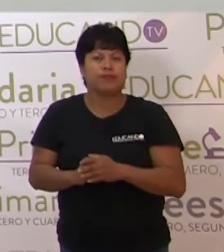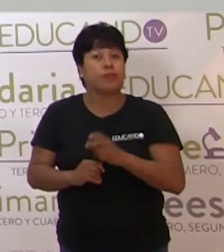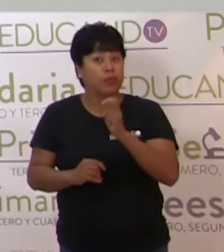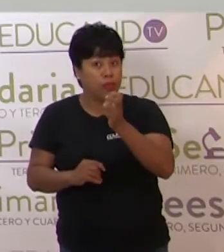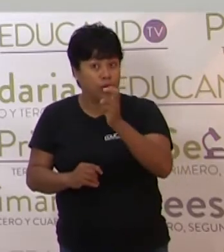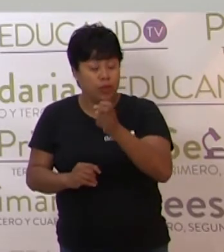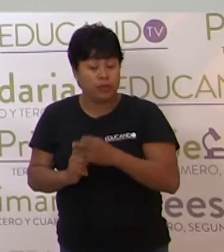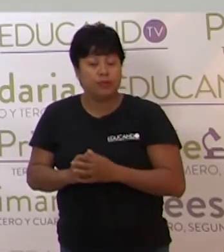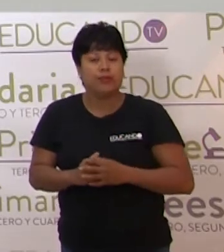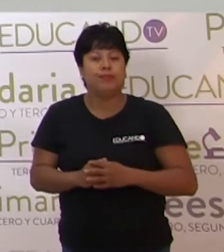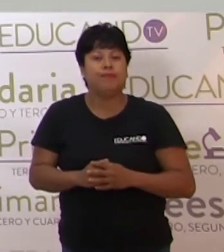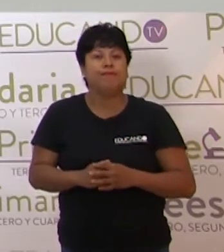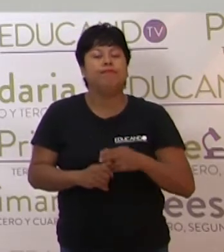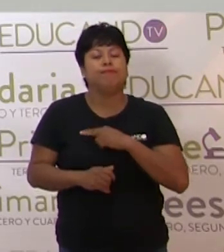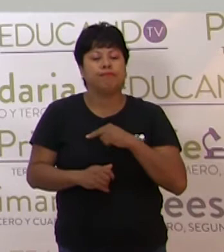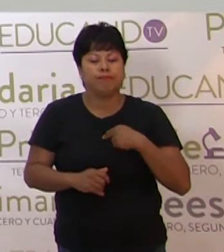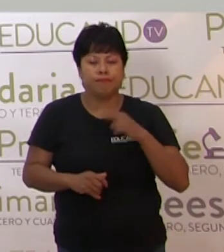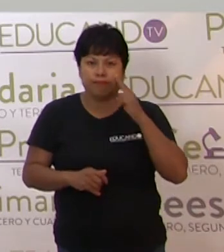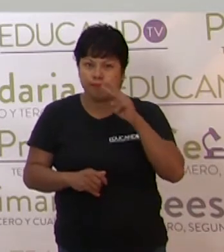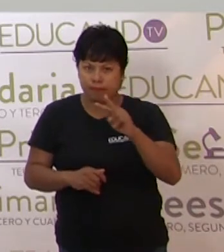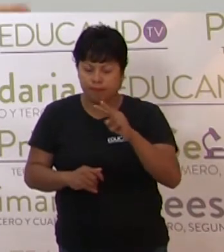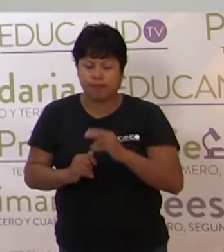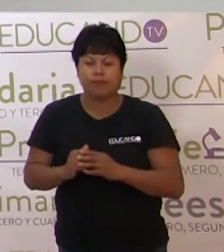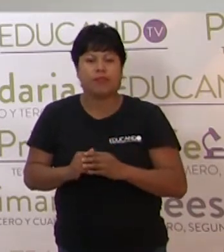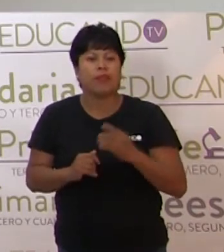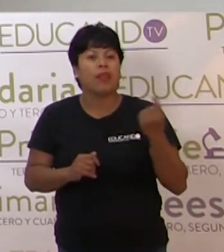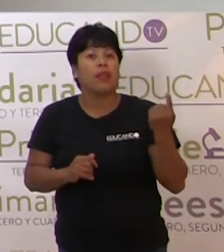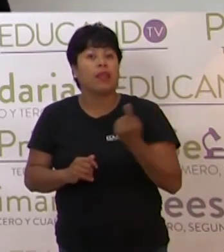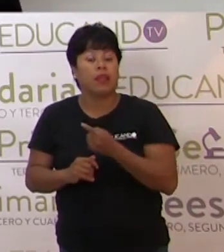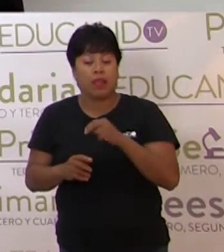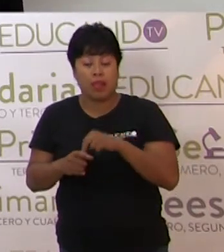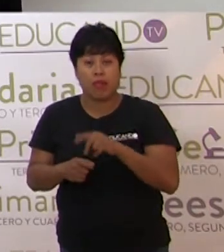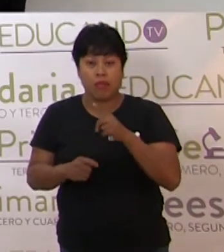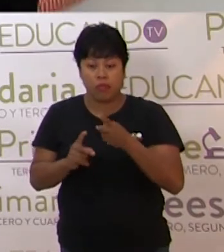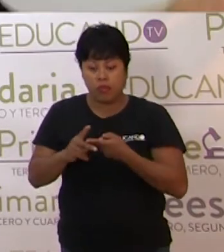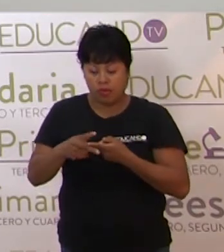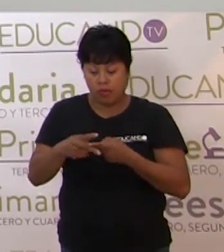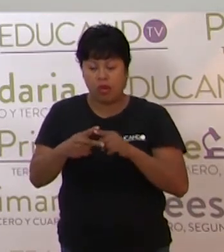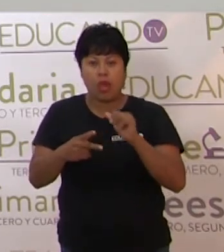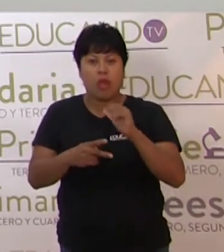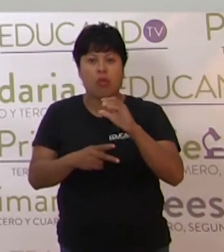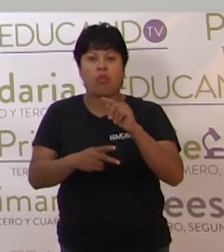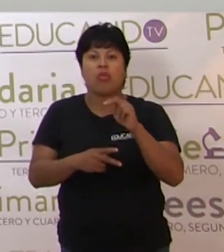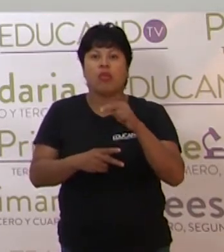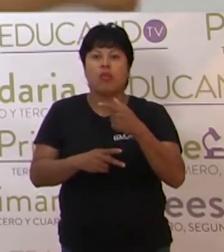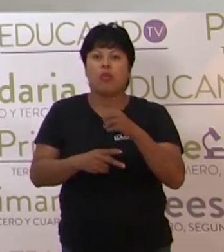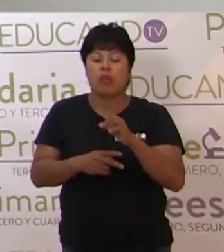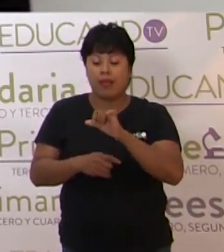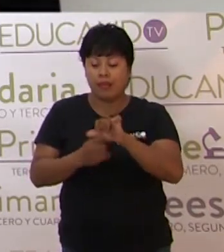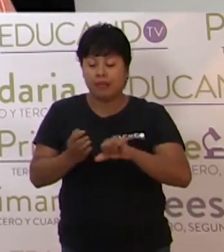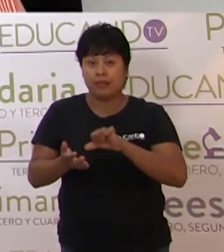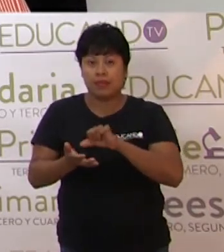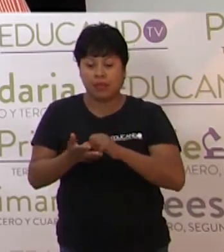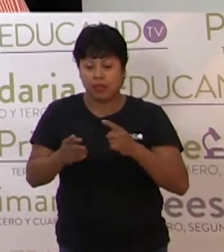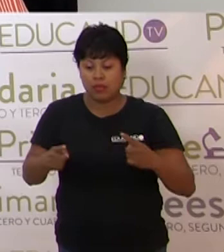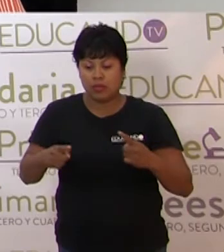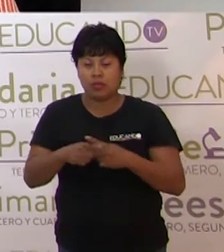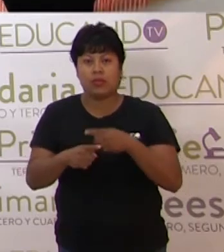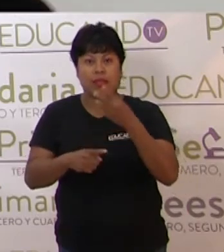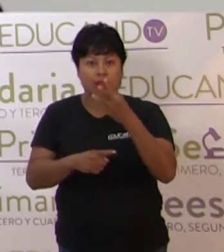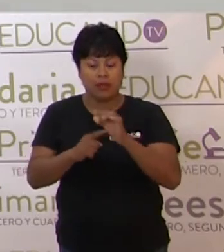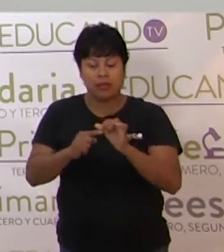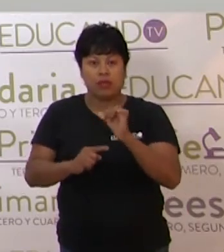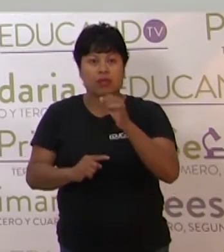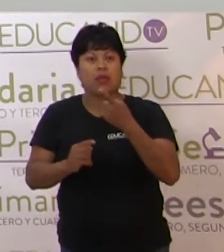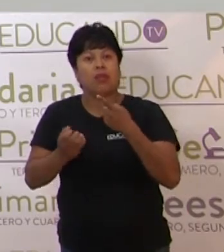tanto vamos a analizar que en un triángulo a cut ángulo el centro es decir el cruce de las tres alturas